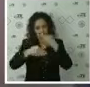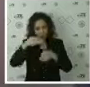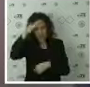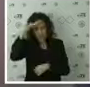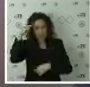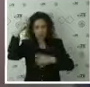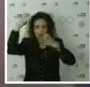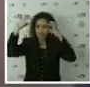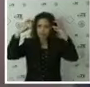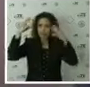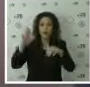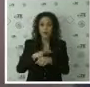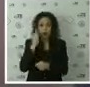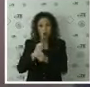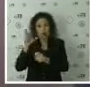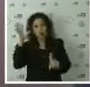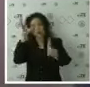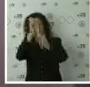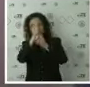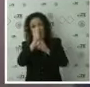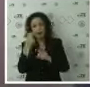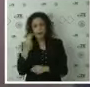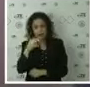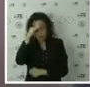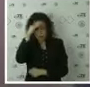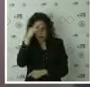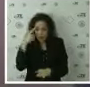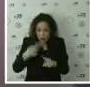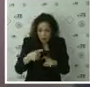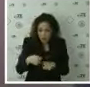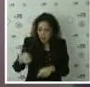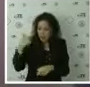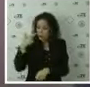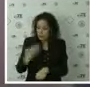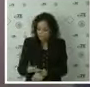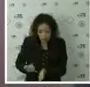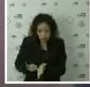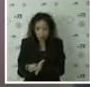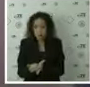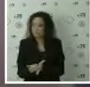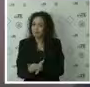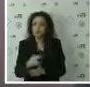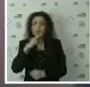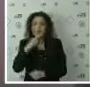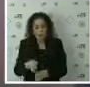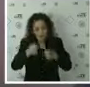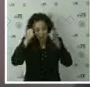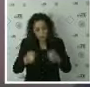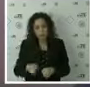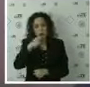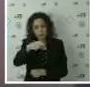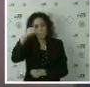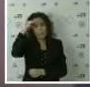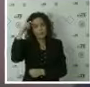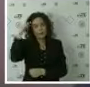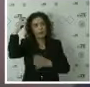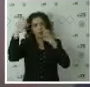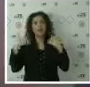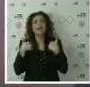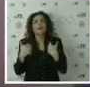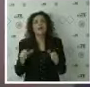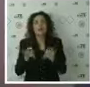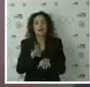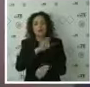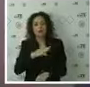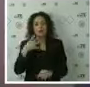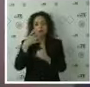tanto decidir a quién se le encomienda qué responsabilidad, sino más bien preguntarnos cuál es el problema real a tratar. Muchas gracias. Con eso concluye